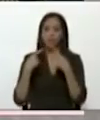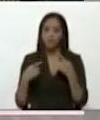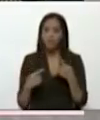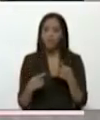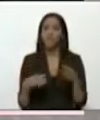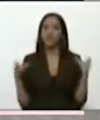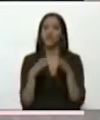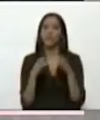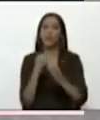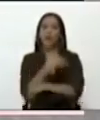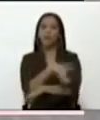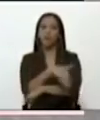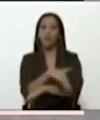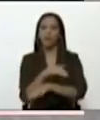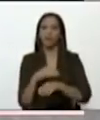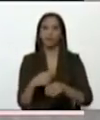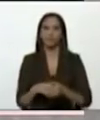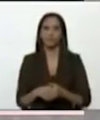factores externos.